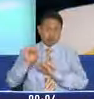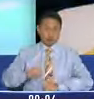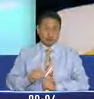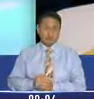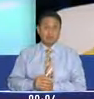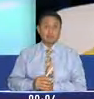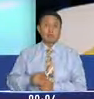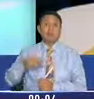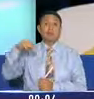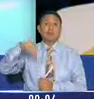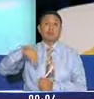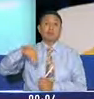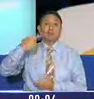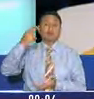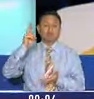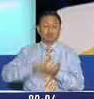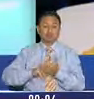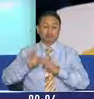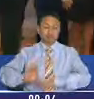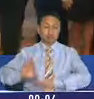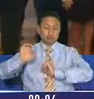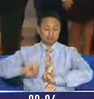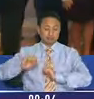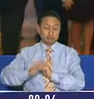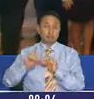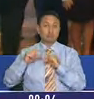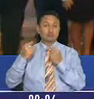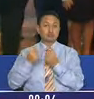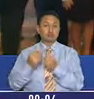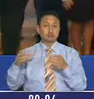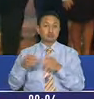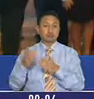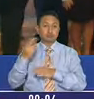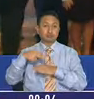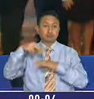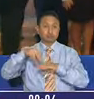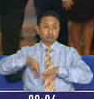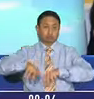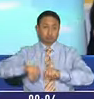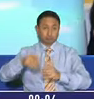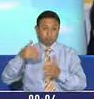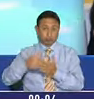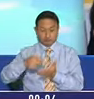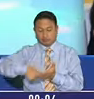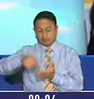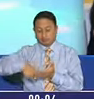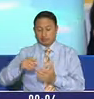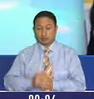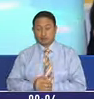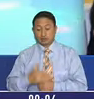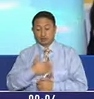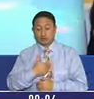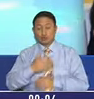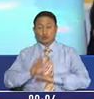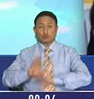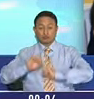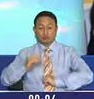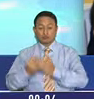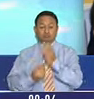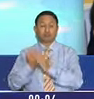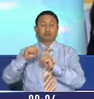firmó este martes una carta de compromiso con los miembros de la Comisión Nacional Anticorrupción. Con ella se comprometió en crear